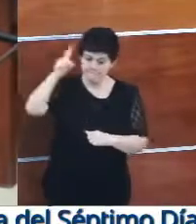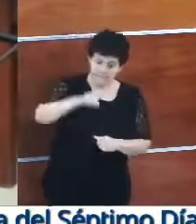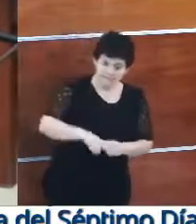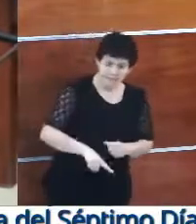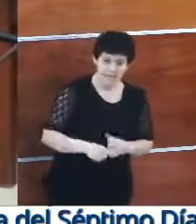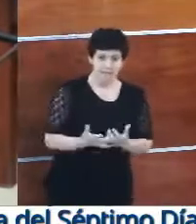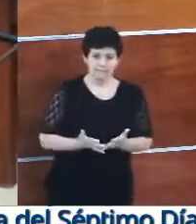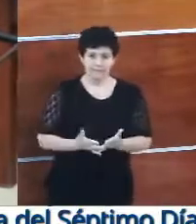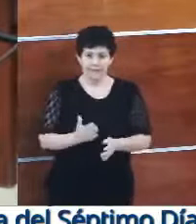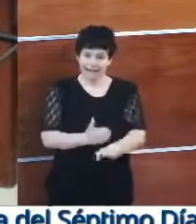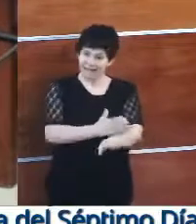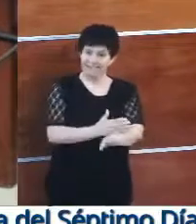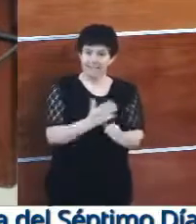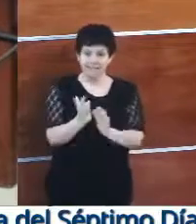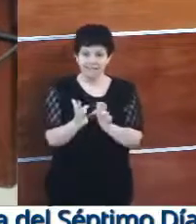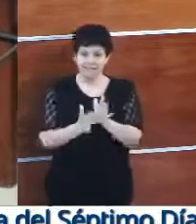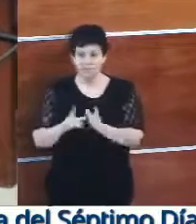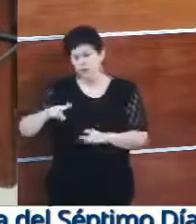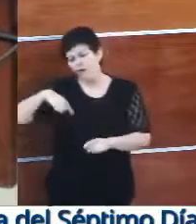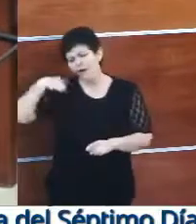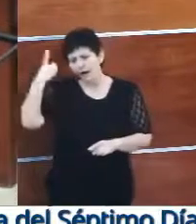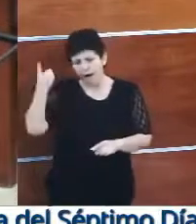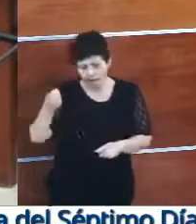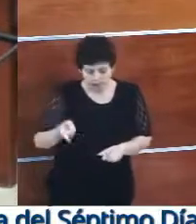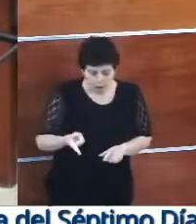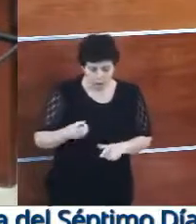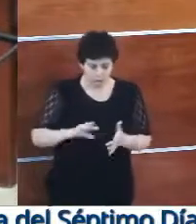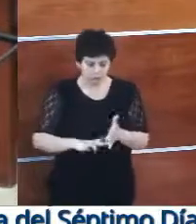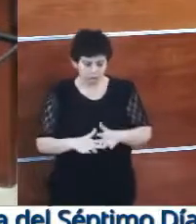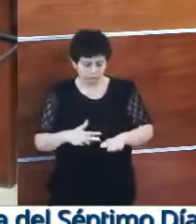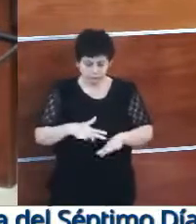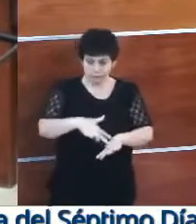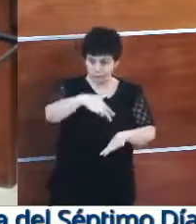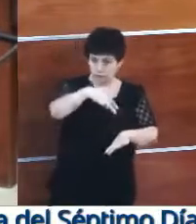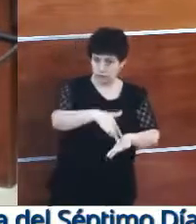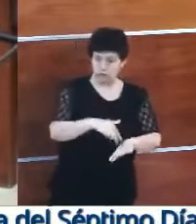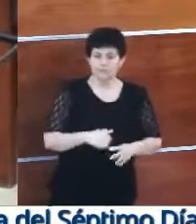otros. Él fue resucitado también.